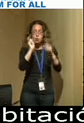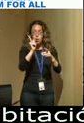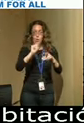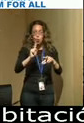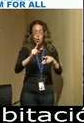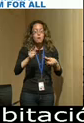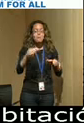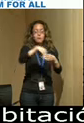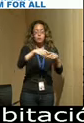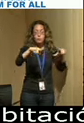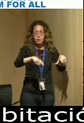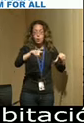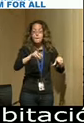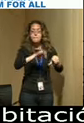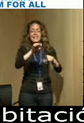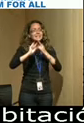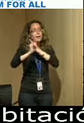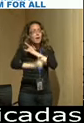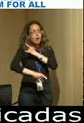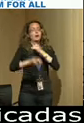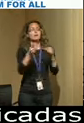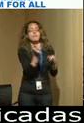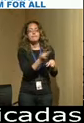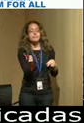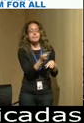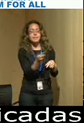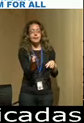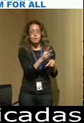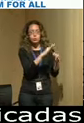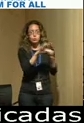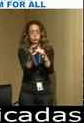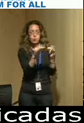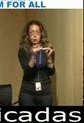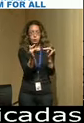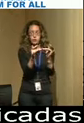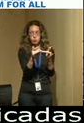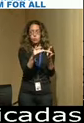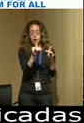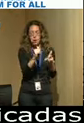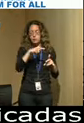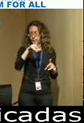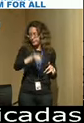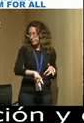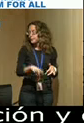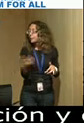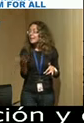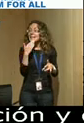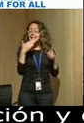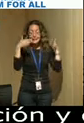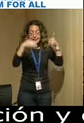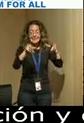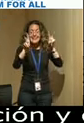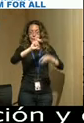de llamada entre las dos habitaciones, ¿vale? Si nos centramos en temas de restauración,